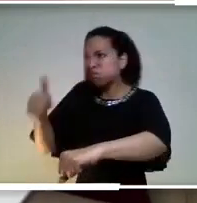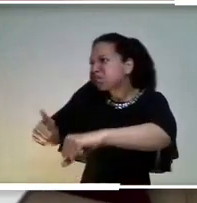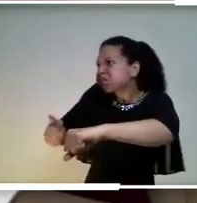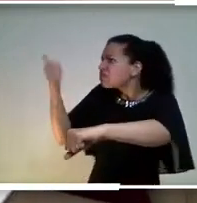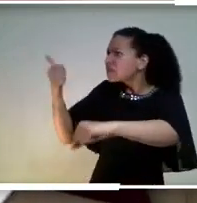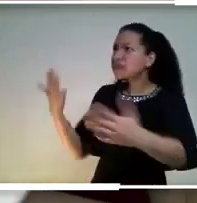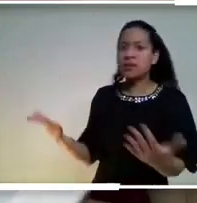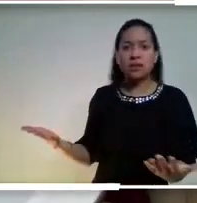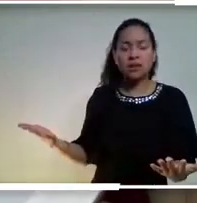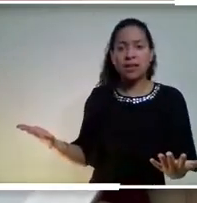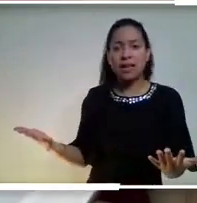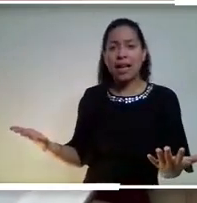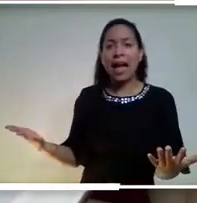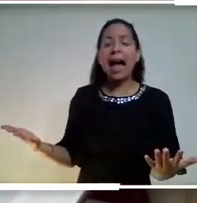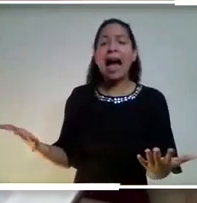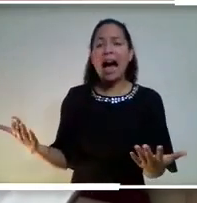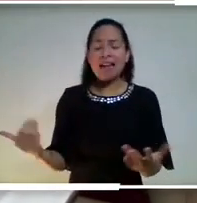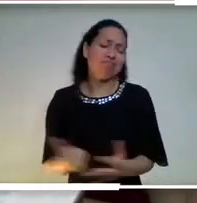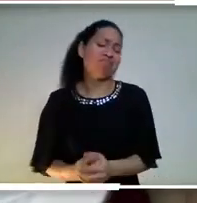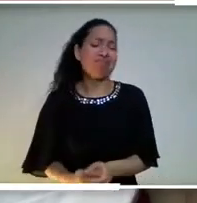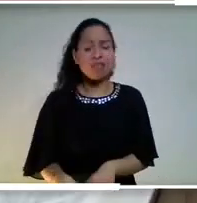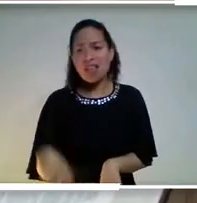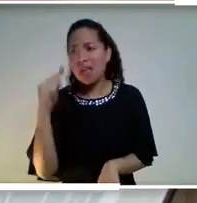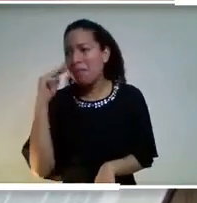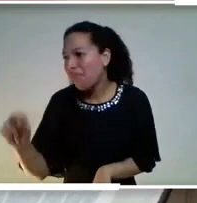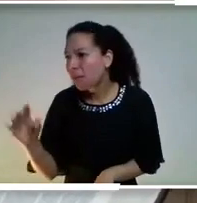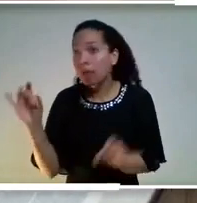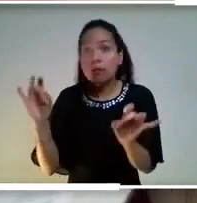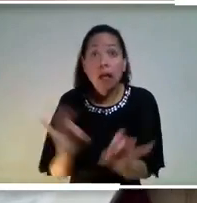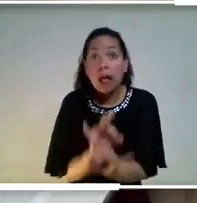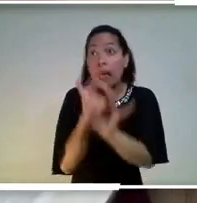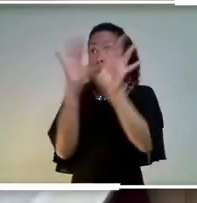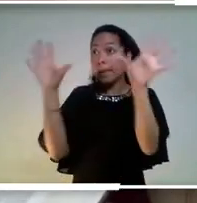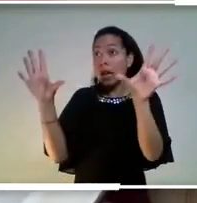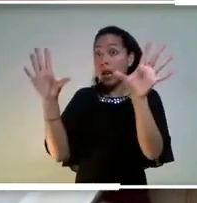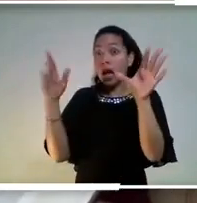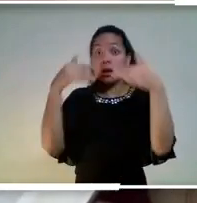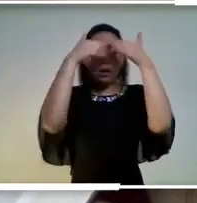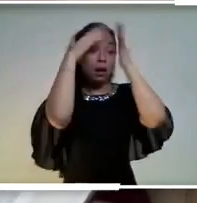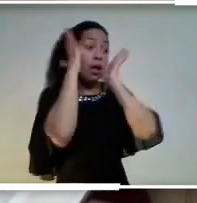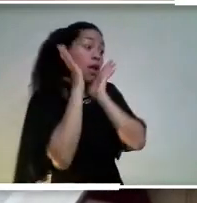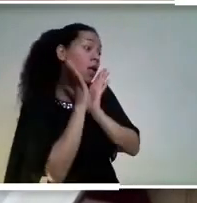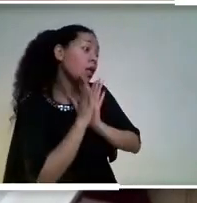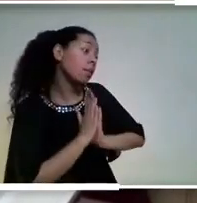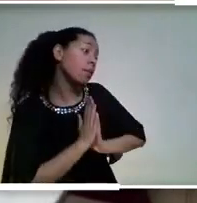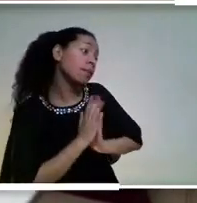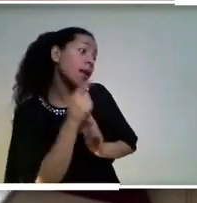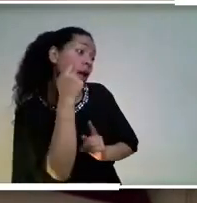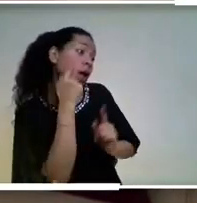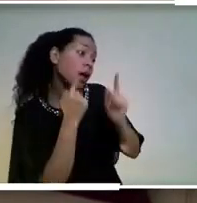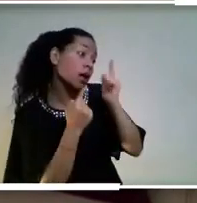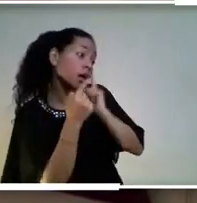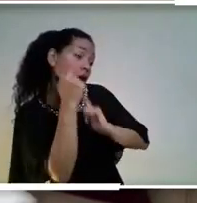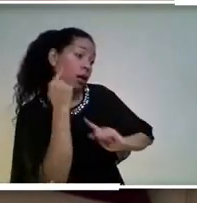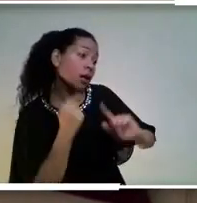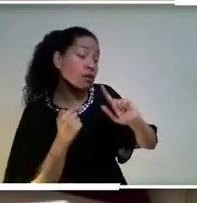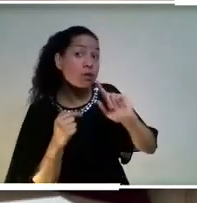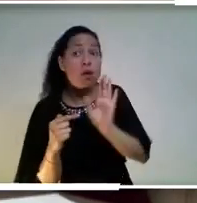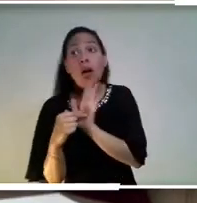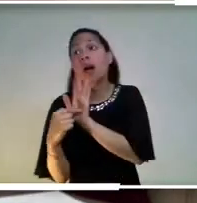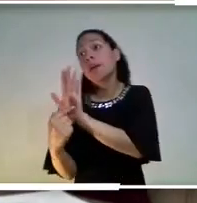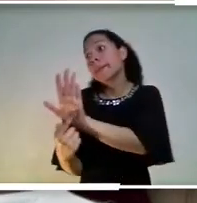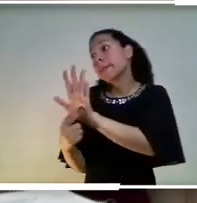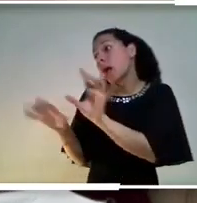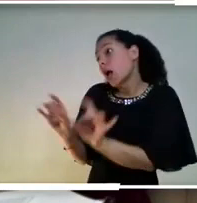aparecen esos llamados milagros vírgenes que lloran imágenes milagrosas formas que se aparecen